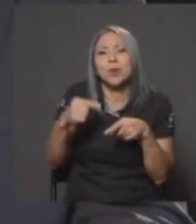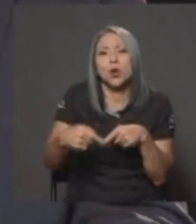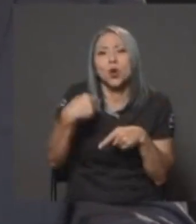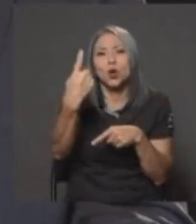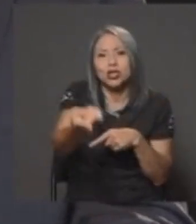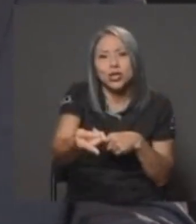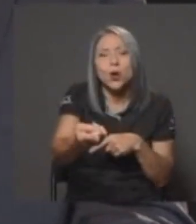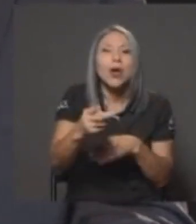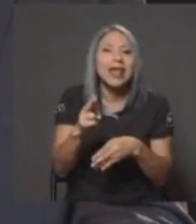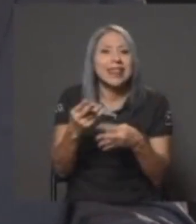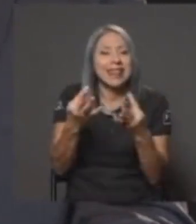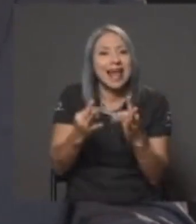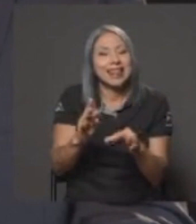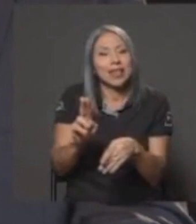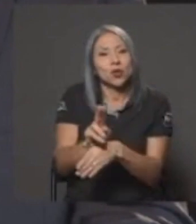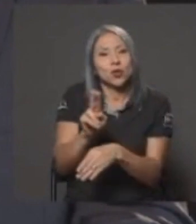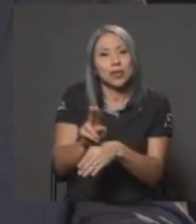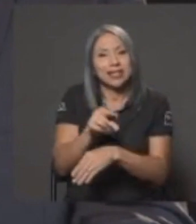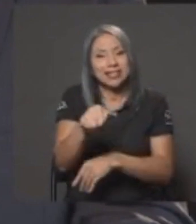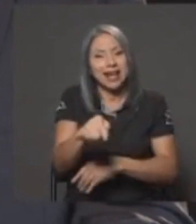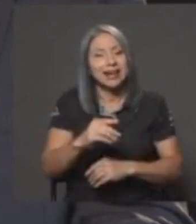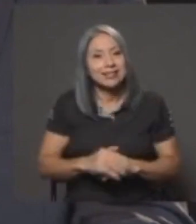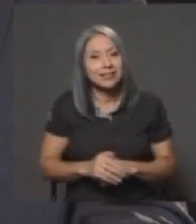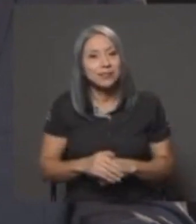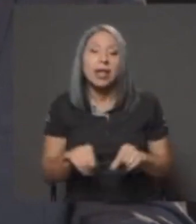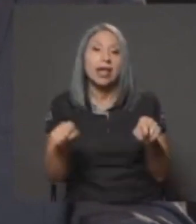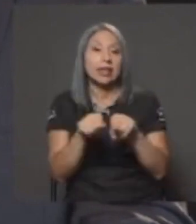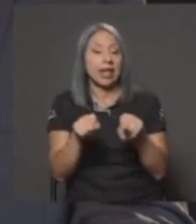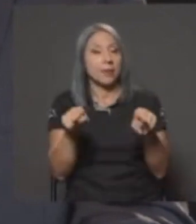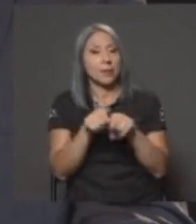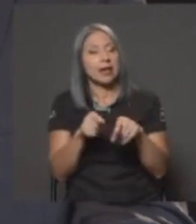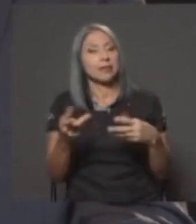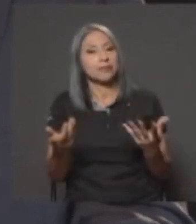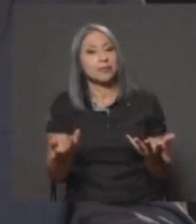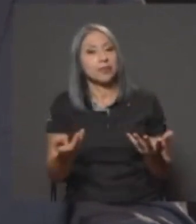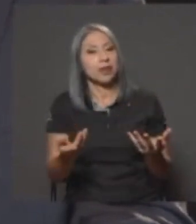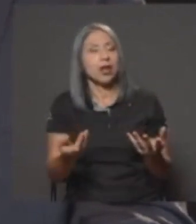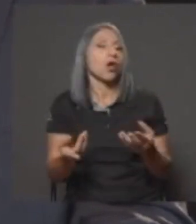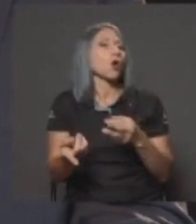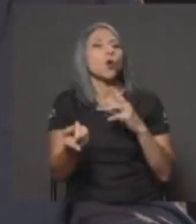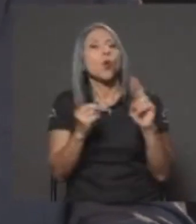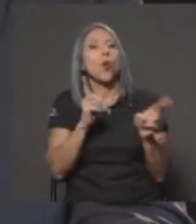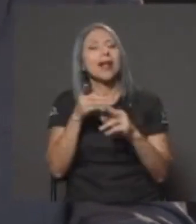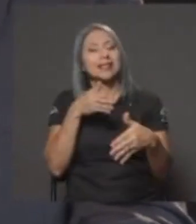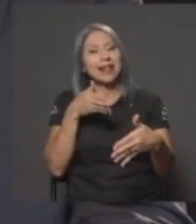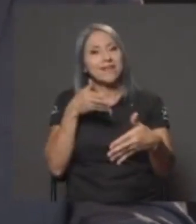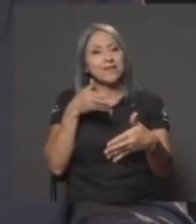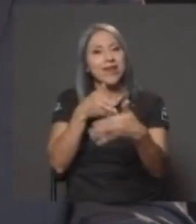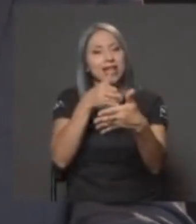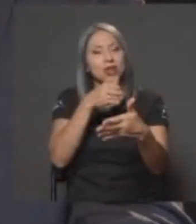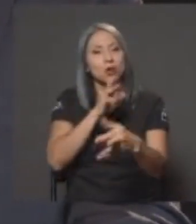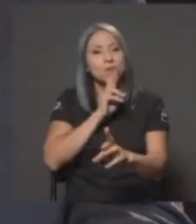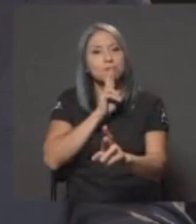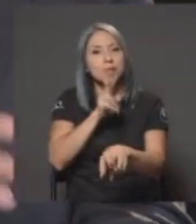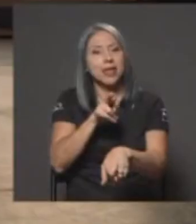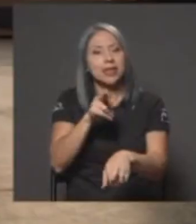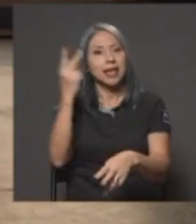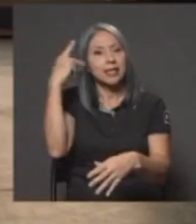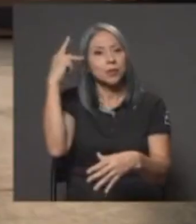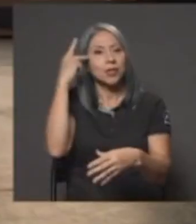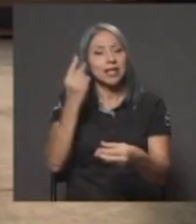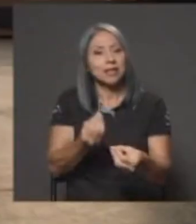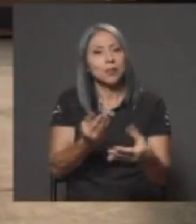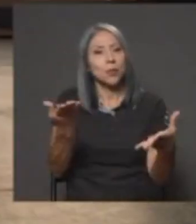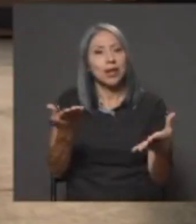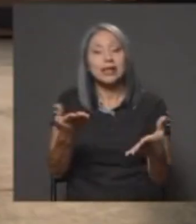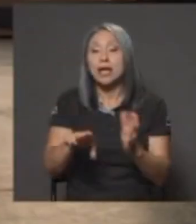utilizarlas. También del efecto de las políticas públicas, por ejemplo, tanto de las